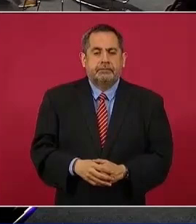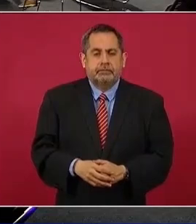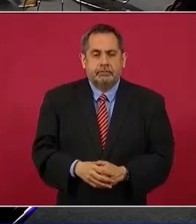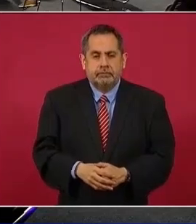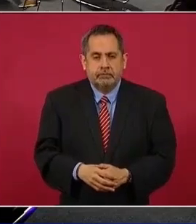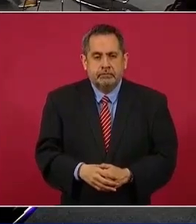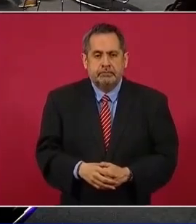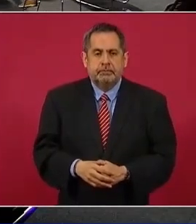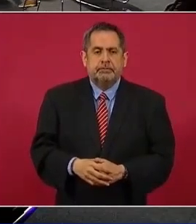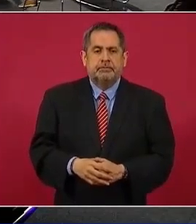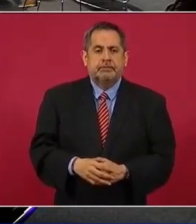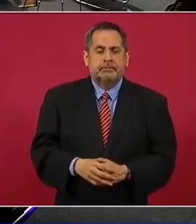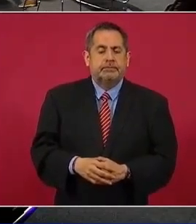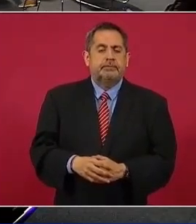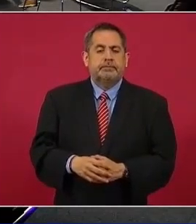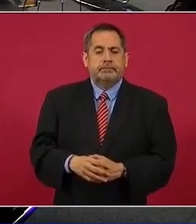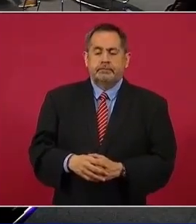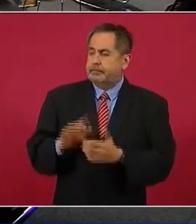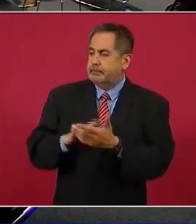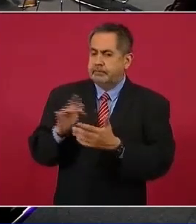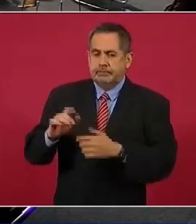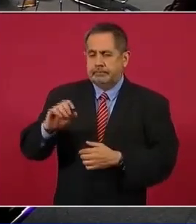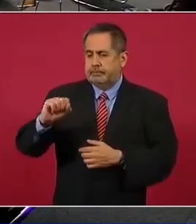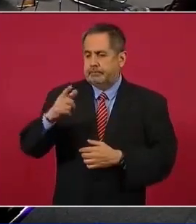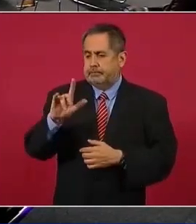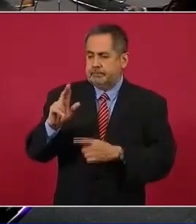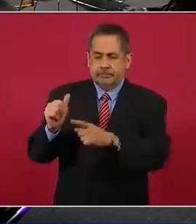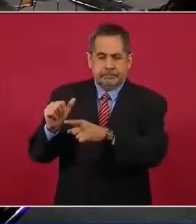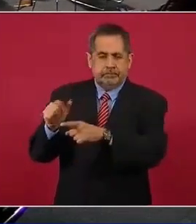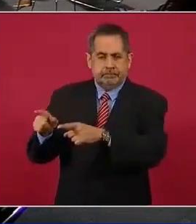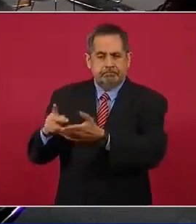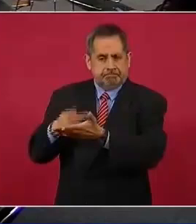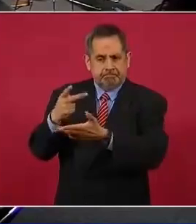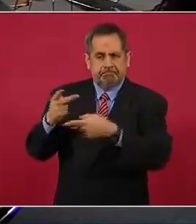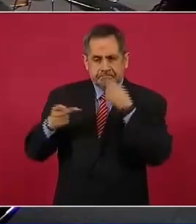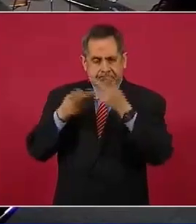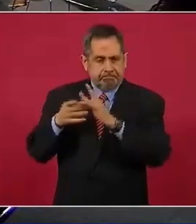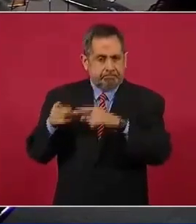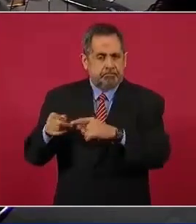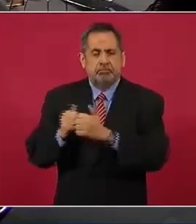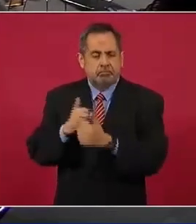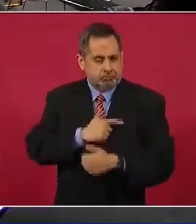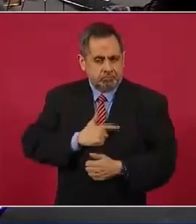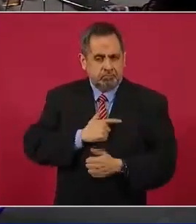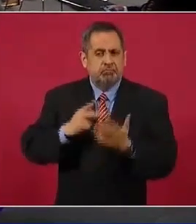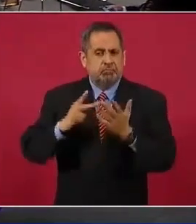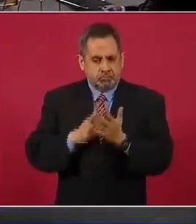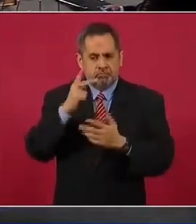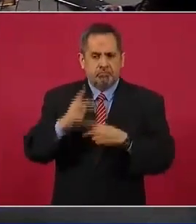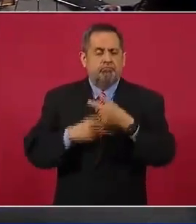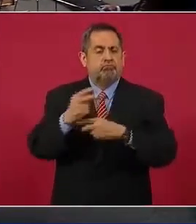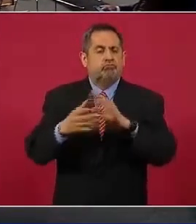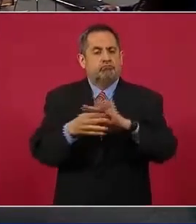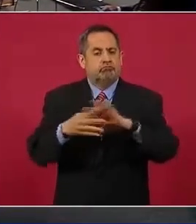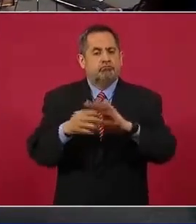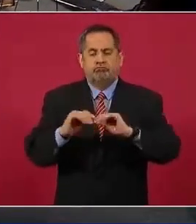Gracias, presidente, con gusto. Gracias, Shaila, por insistir en este tema. Con mucho gusto lo volvemos a